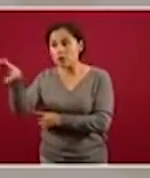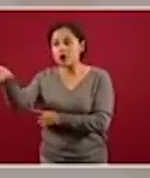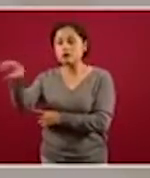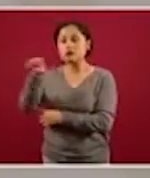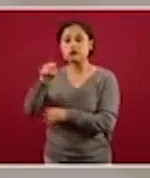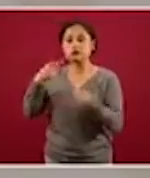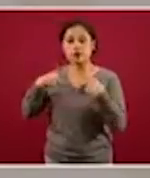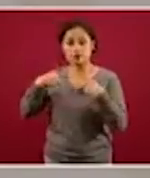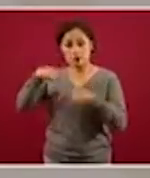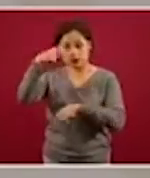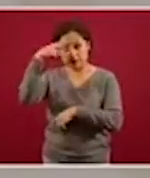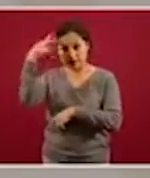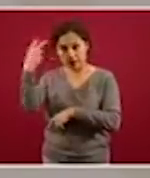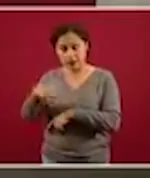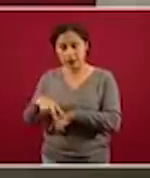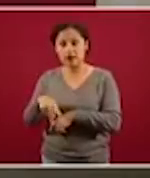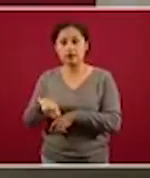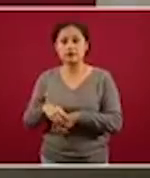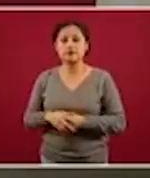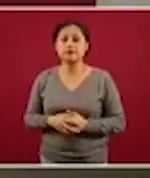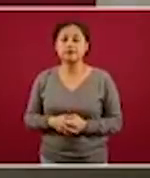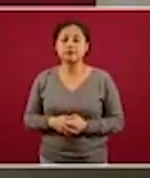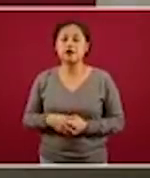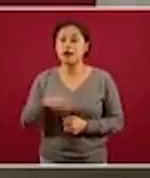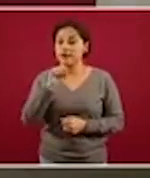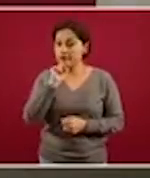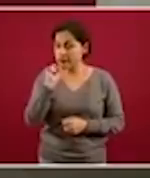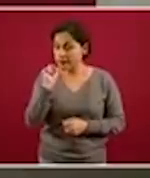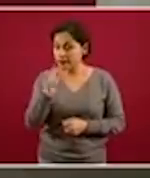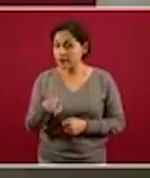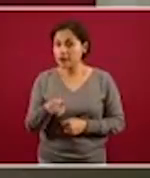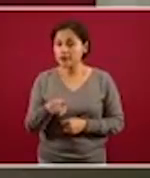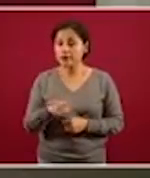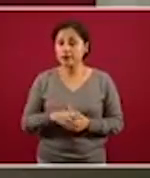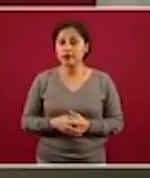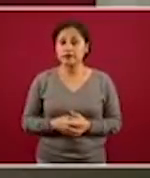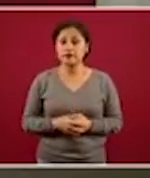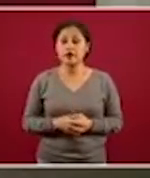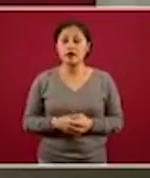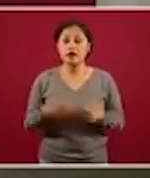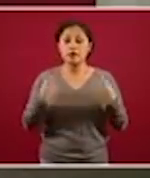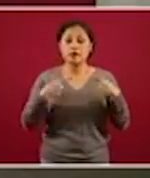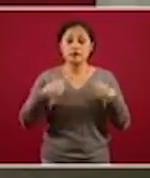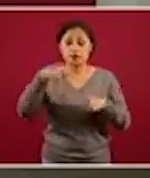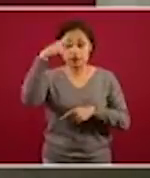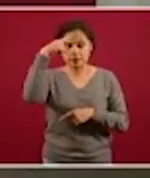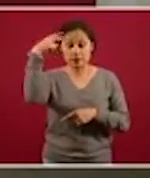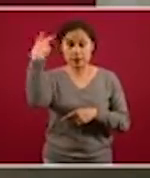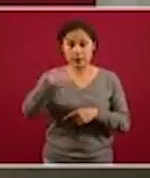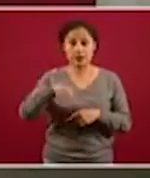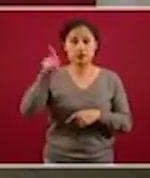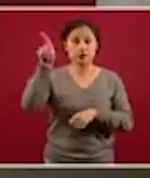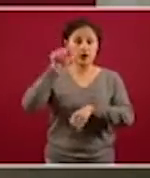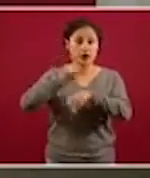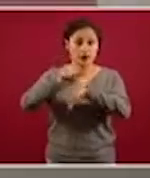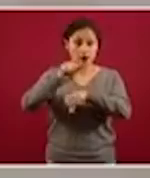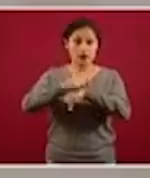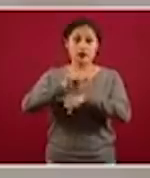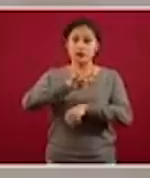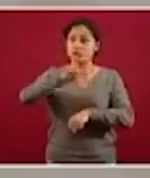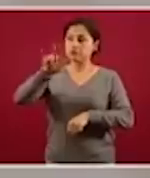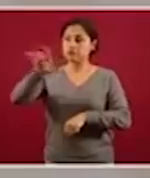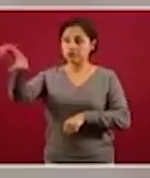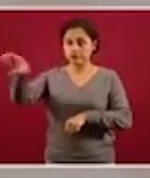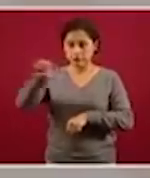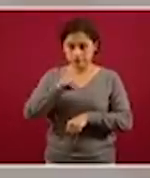Se hizo otra operación conjunta para el caso de las y los mexicanos en Argentina. Y ahora va a